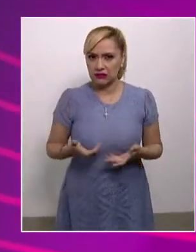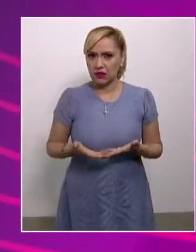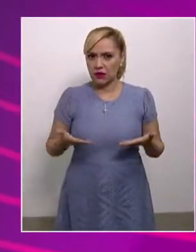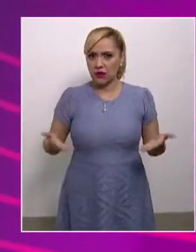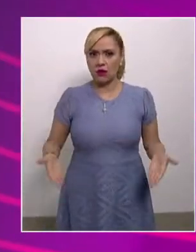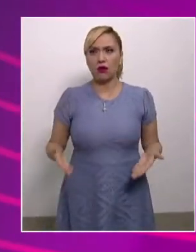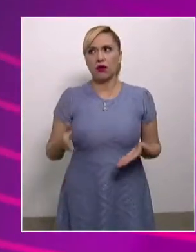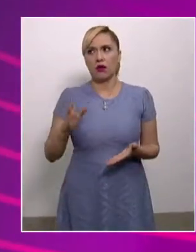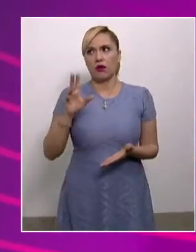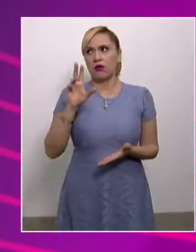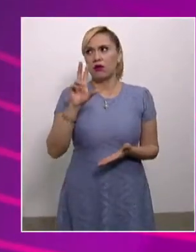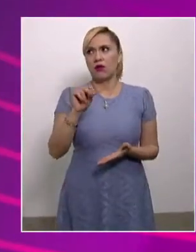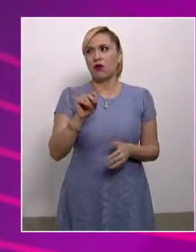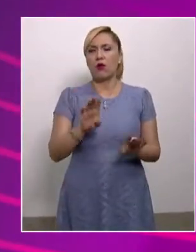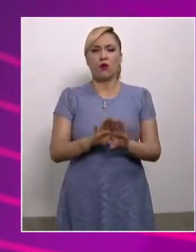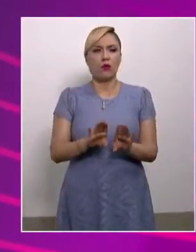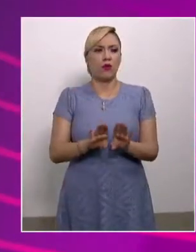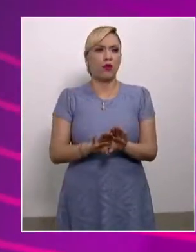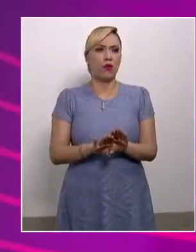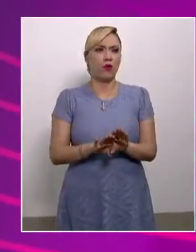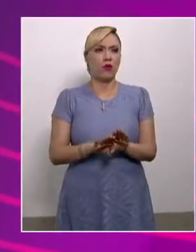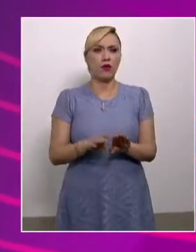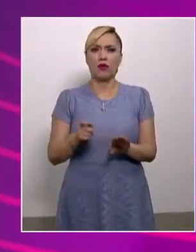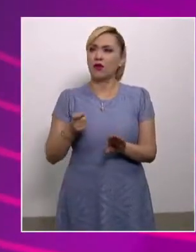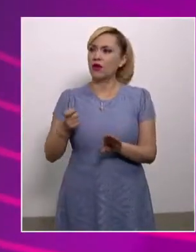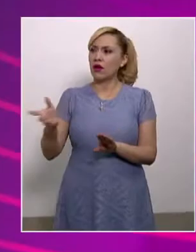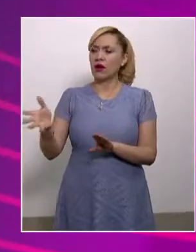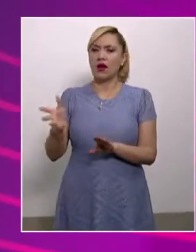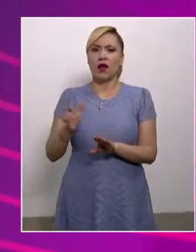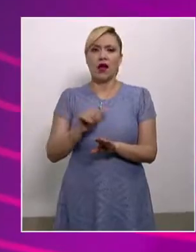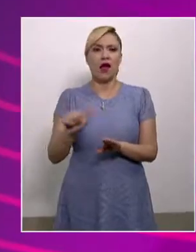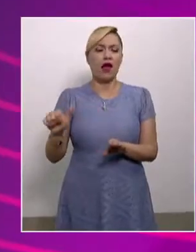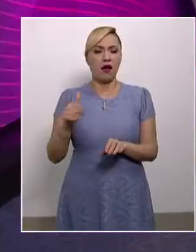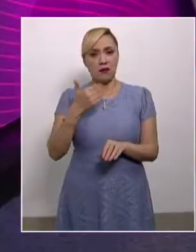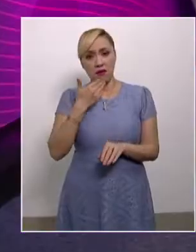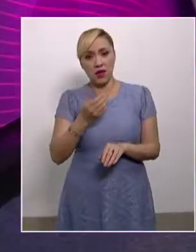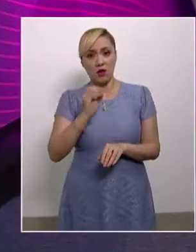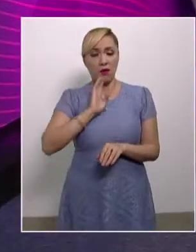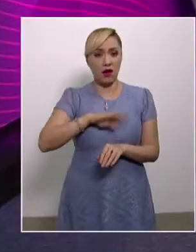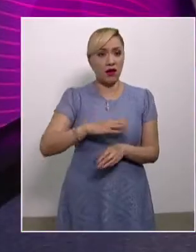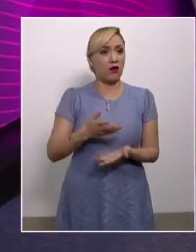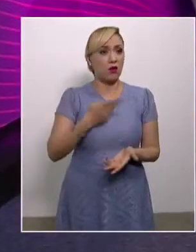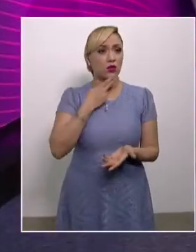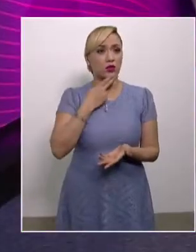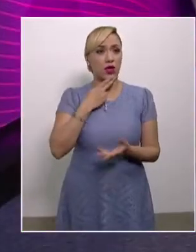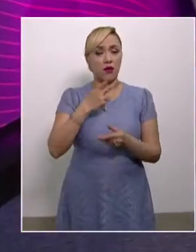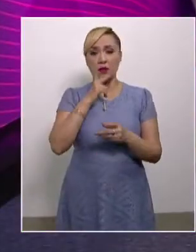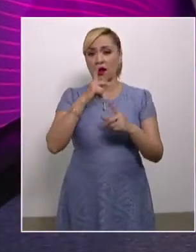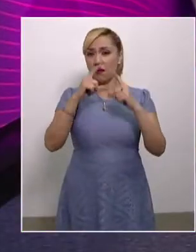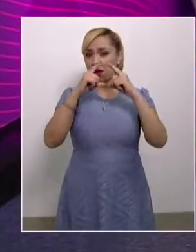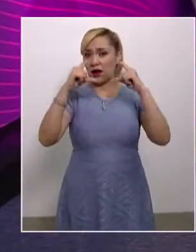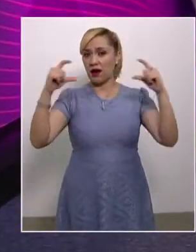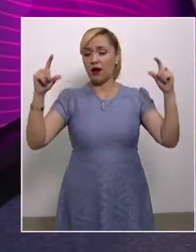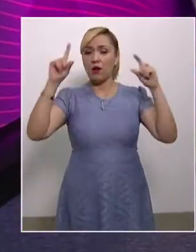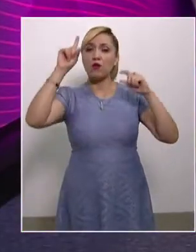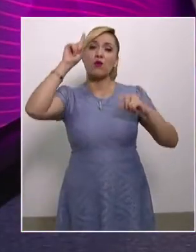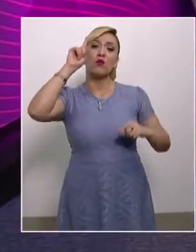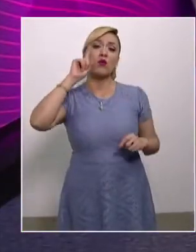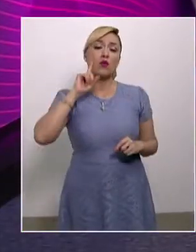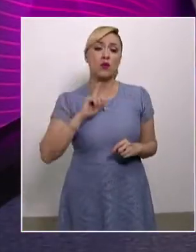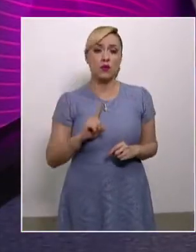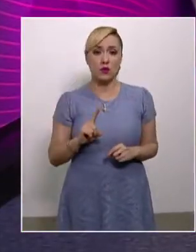no necesariamente, quería que definiéramos un poco si esto es correcto o no, ¿no? Utilizar el término. Sí, desde